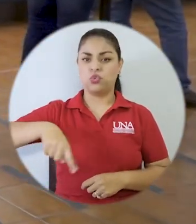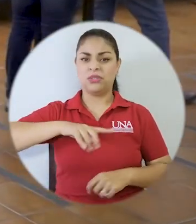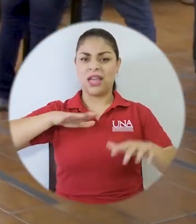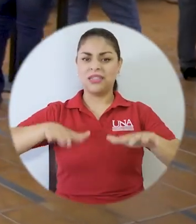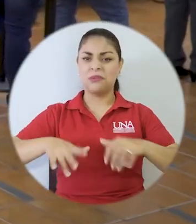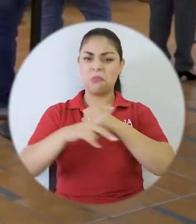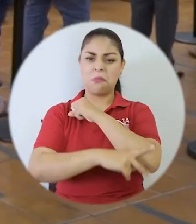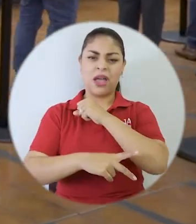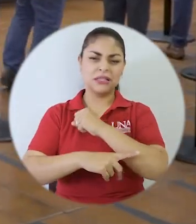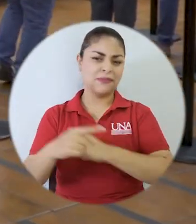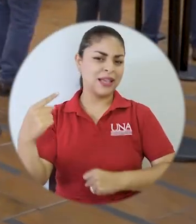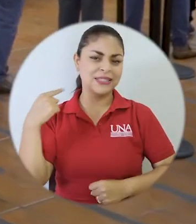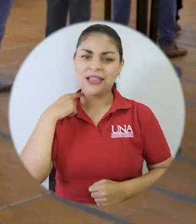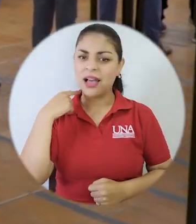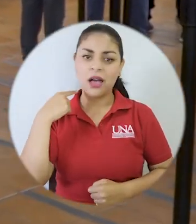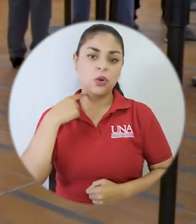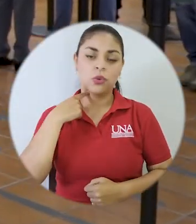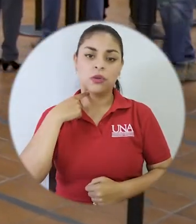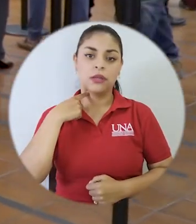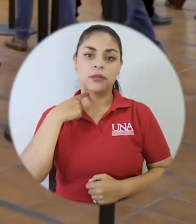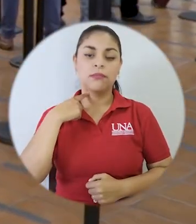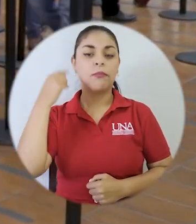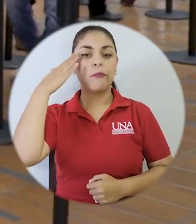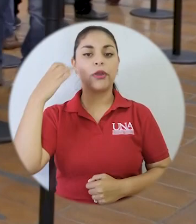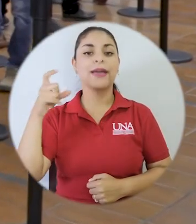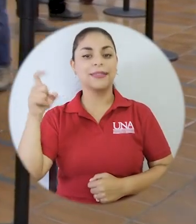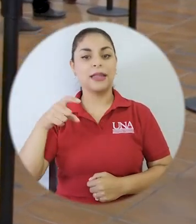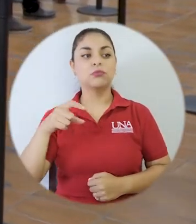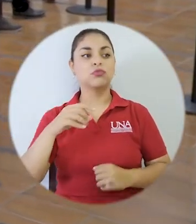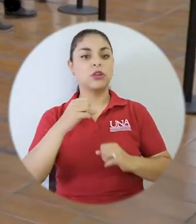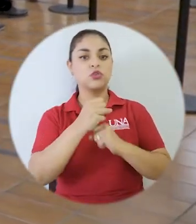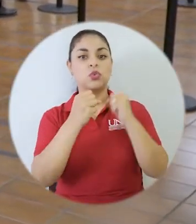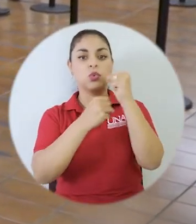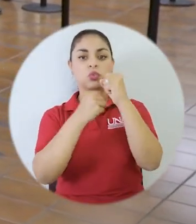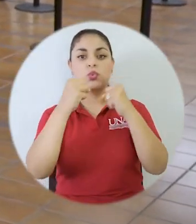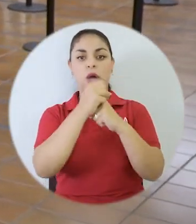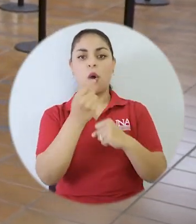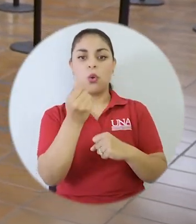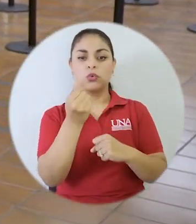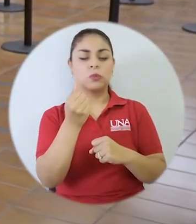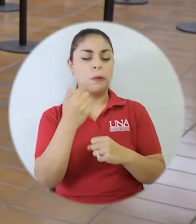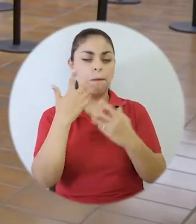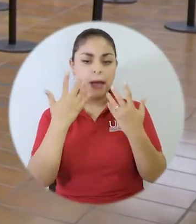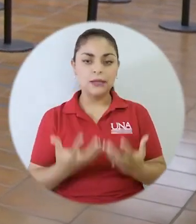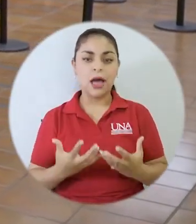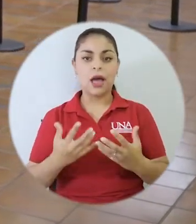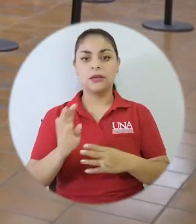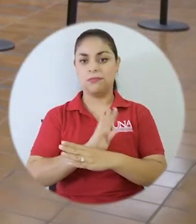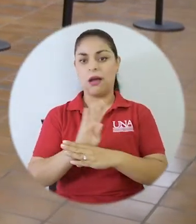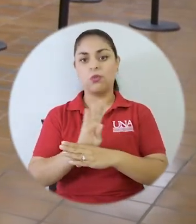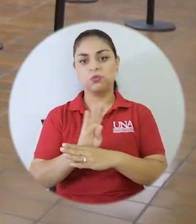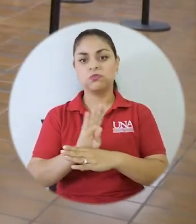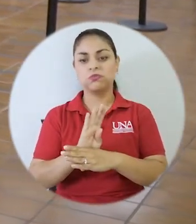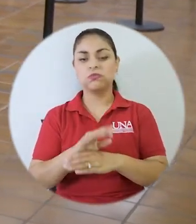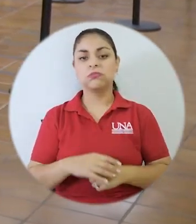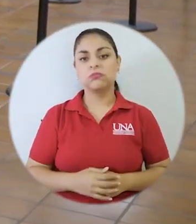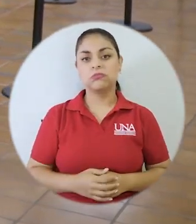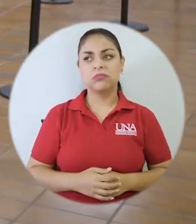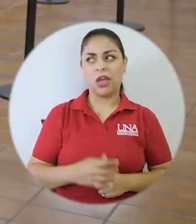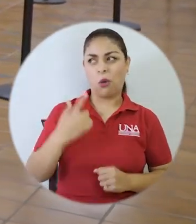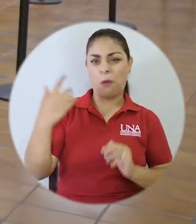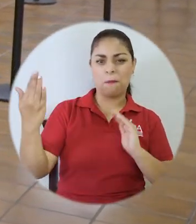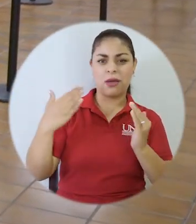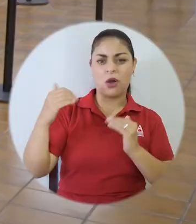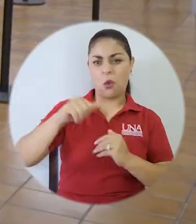Somos de los países más caros y eso es que tenemos estructuras de costos muy pesadas dentro del sistema bancario, en